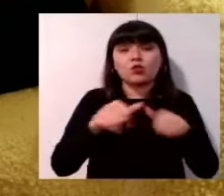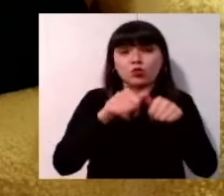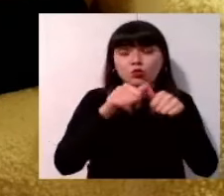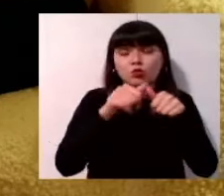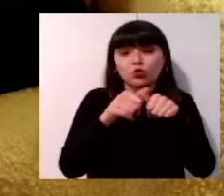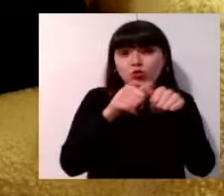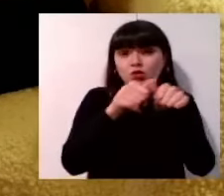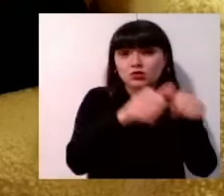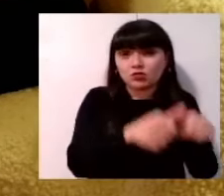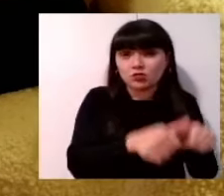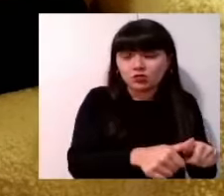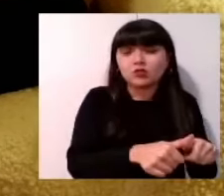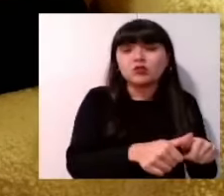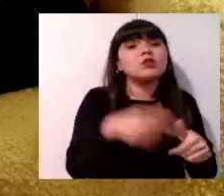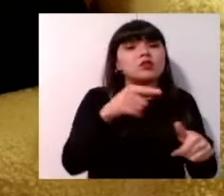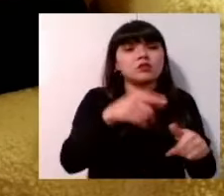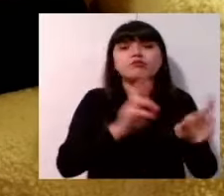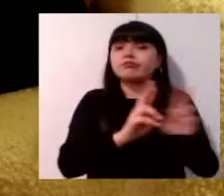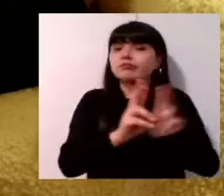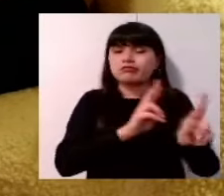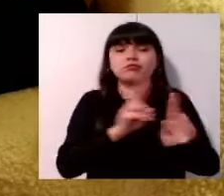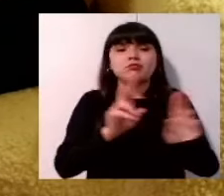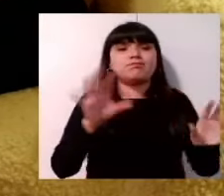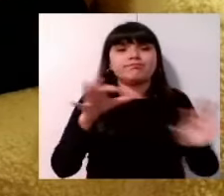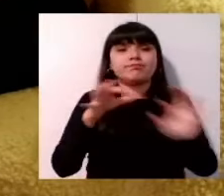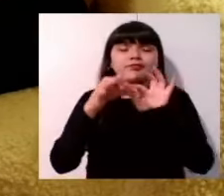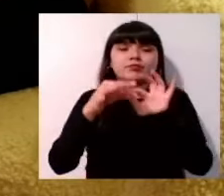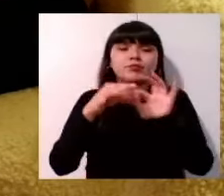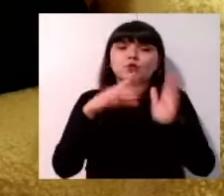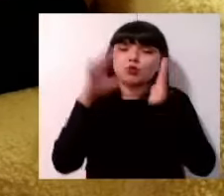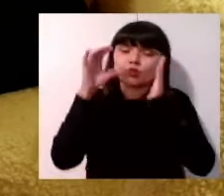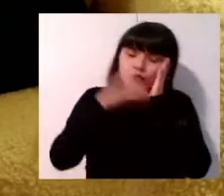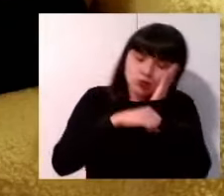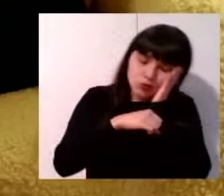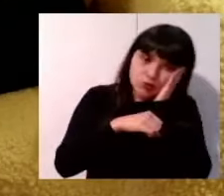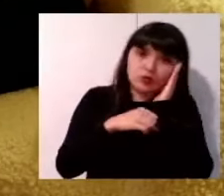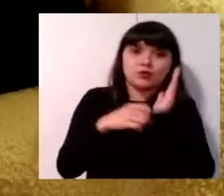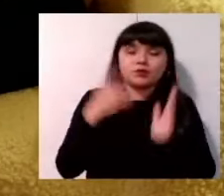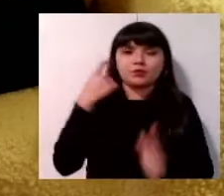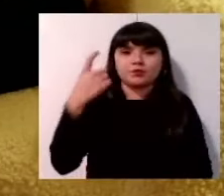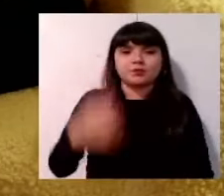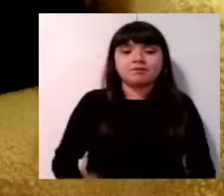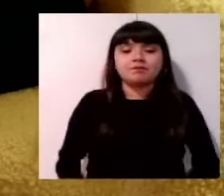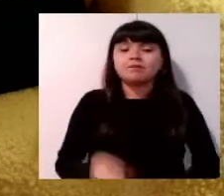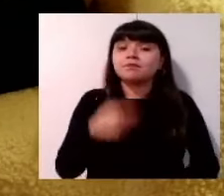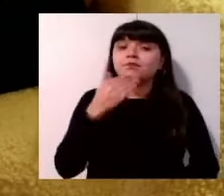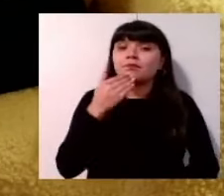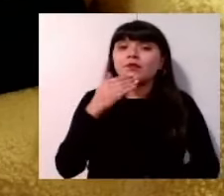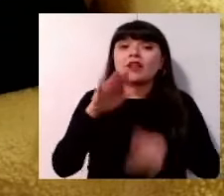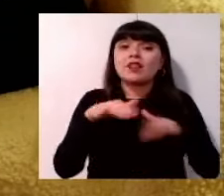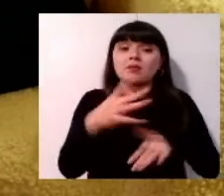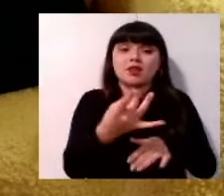tiene relación con el sueño nocturno. Y hay ciertas, dependiendo de la edad, ciertos horarios,